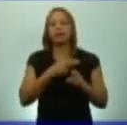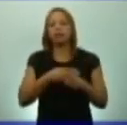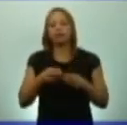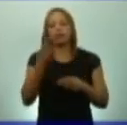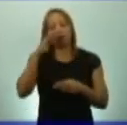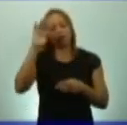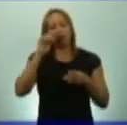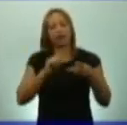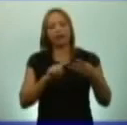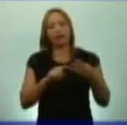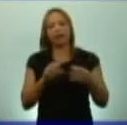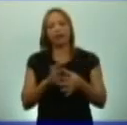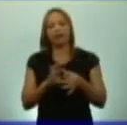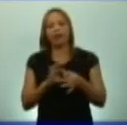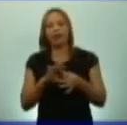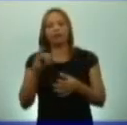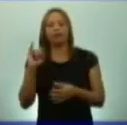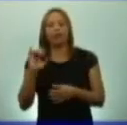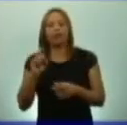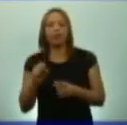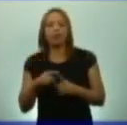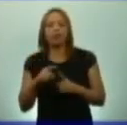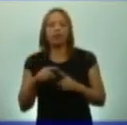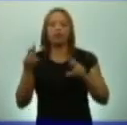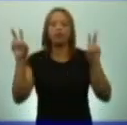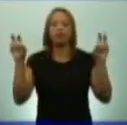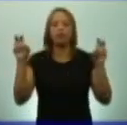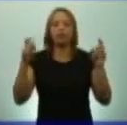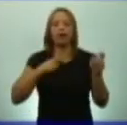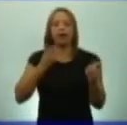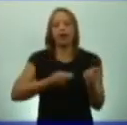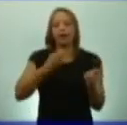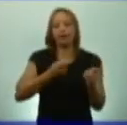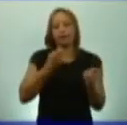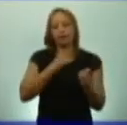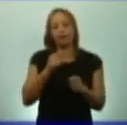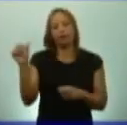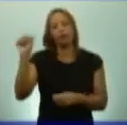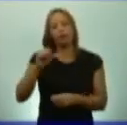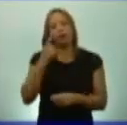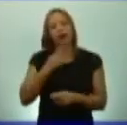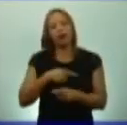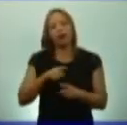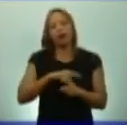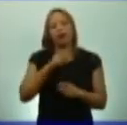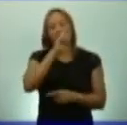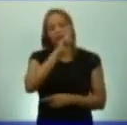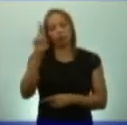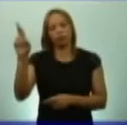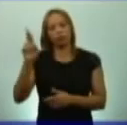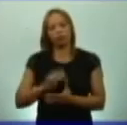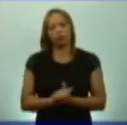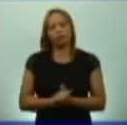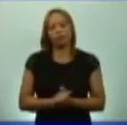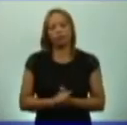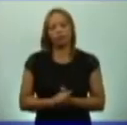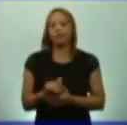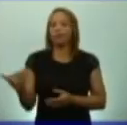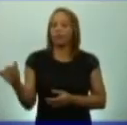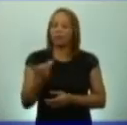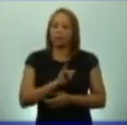grado sexto y el tema las agresiones del imperialismo a la revolución.